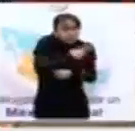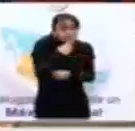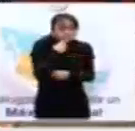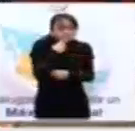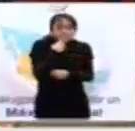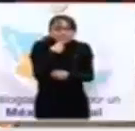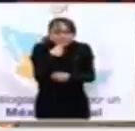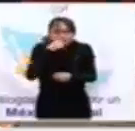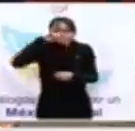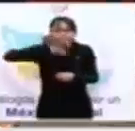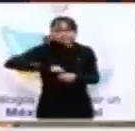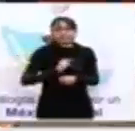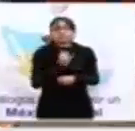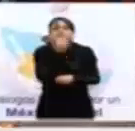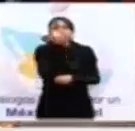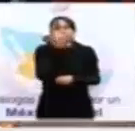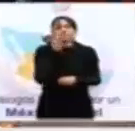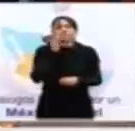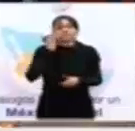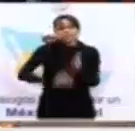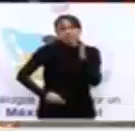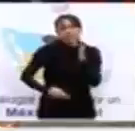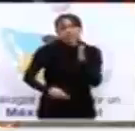también son